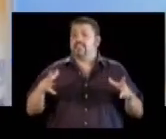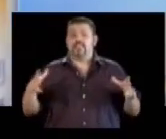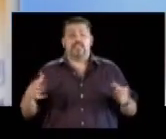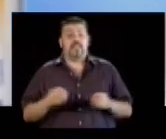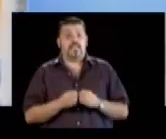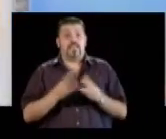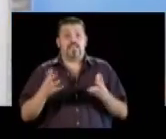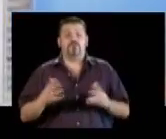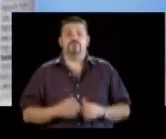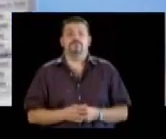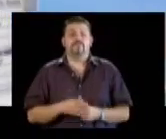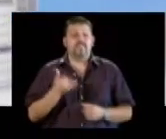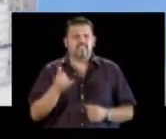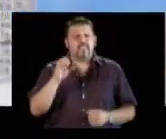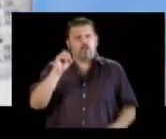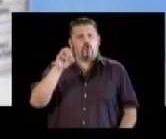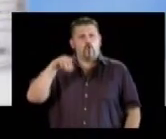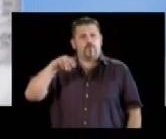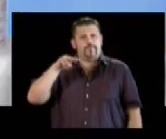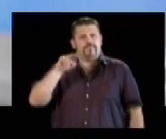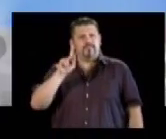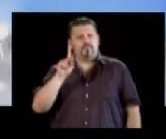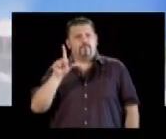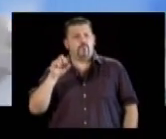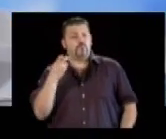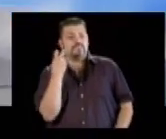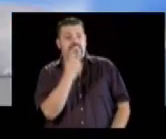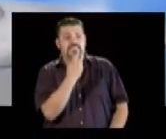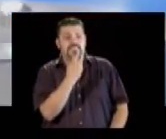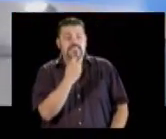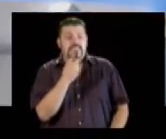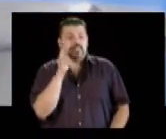creciendo. Y el OmniPlus,